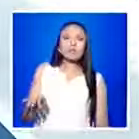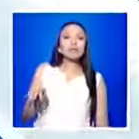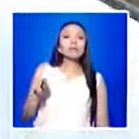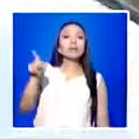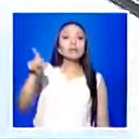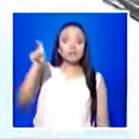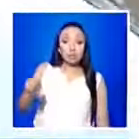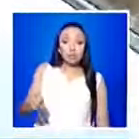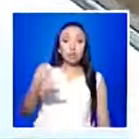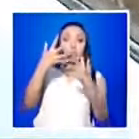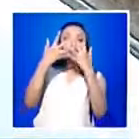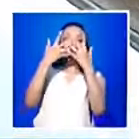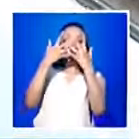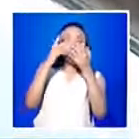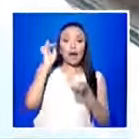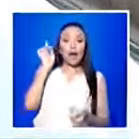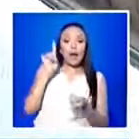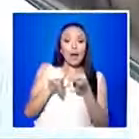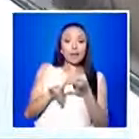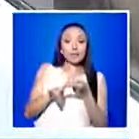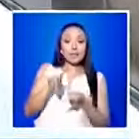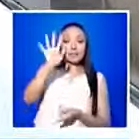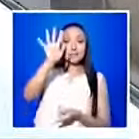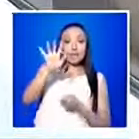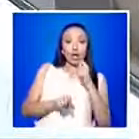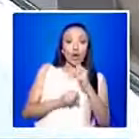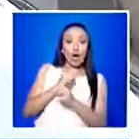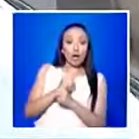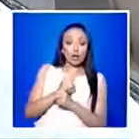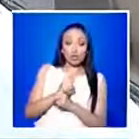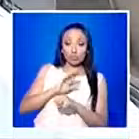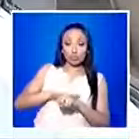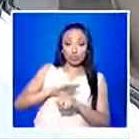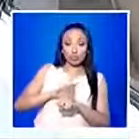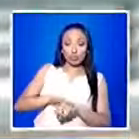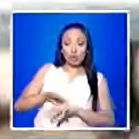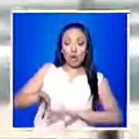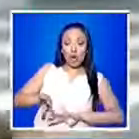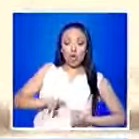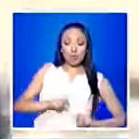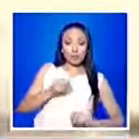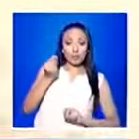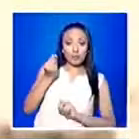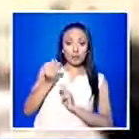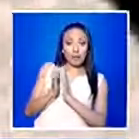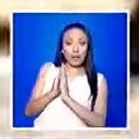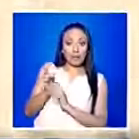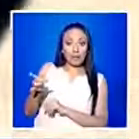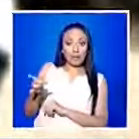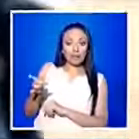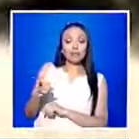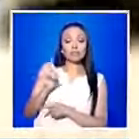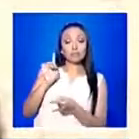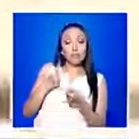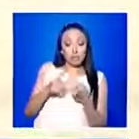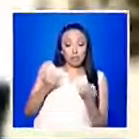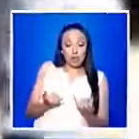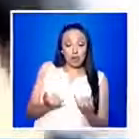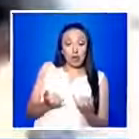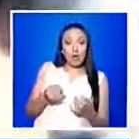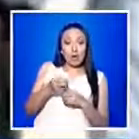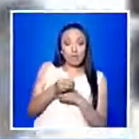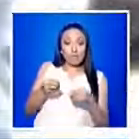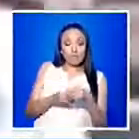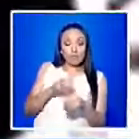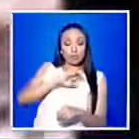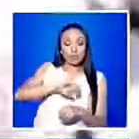puede enfrentar una pena privativa de libertad de hasta 5 años por el delito de concusión Hasta el momento, la Agencia Metropolitana de Tránsito ha separado a